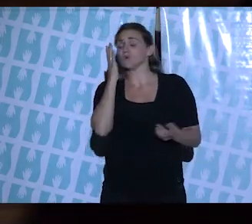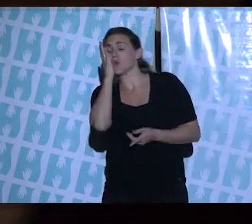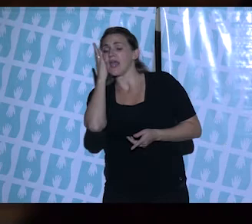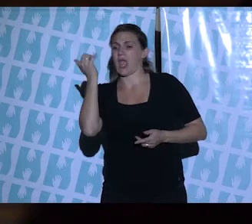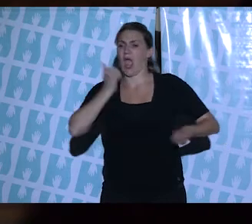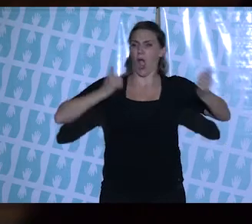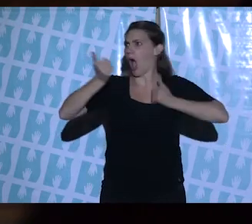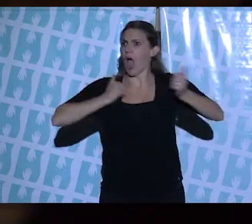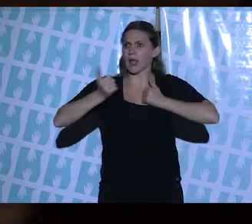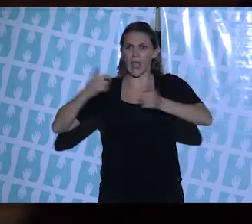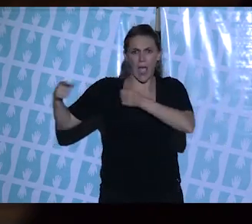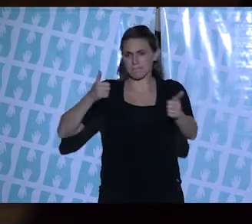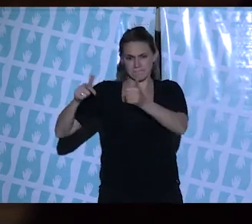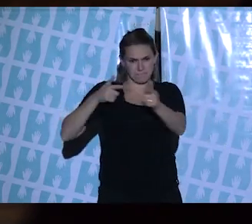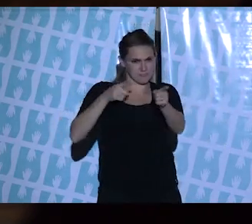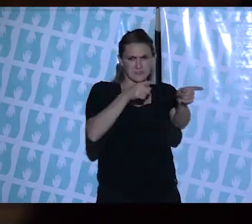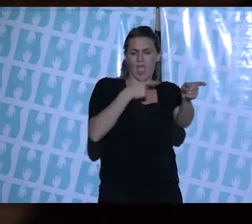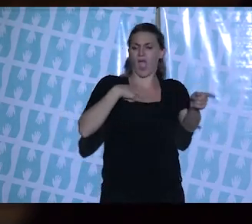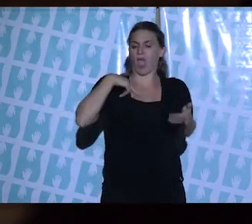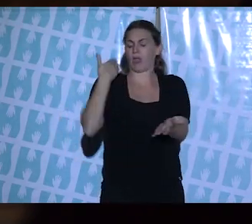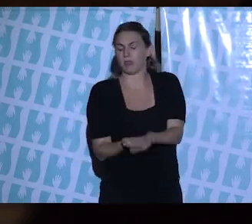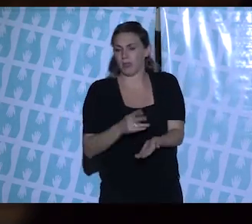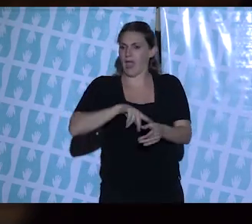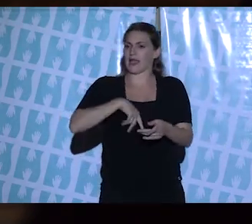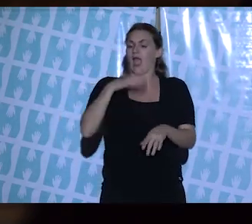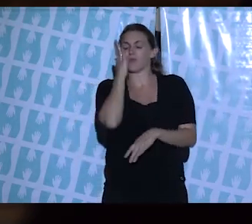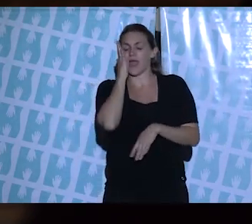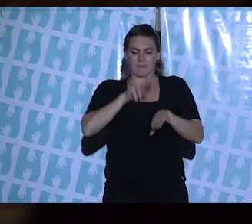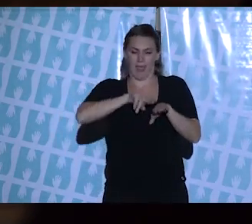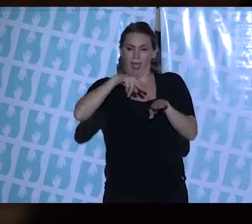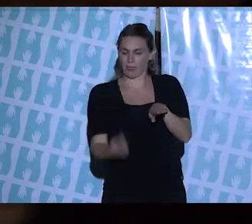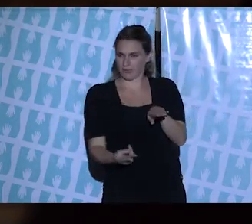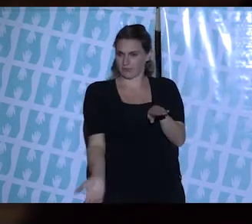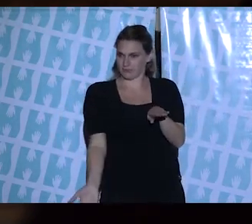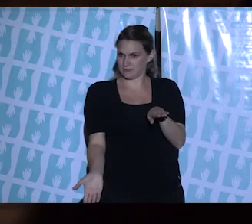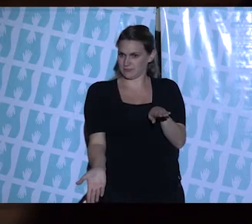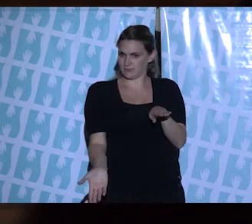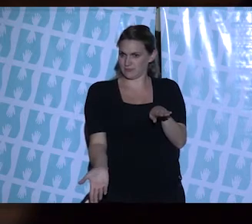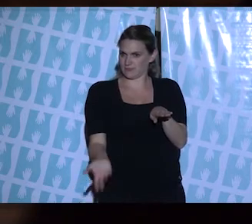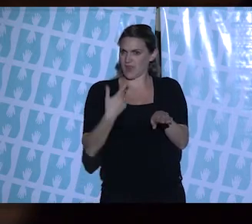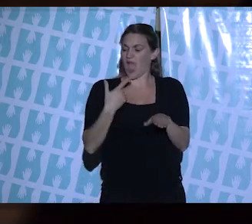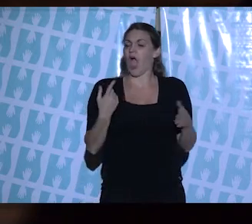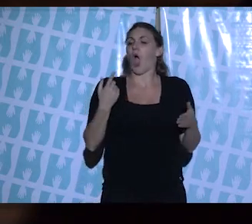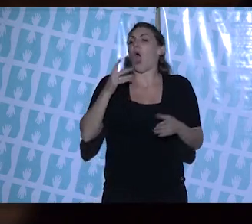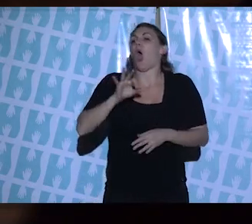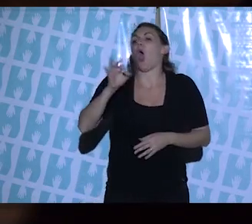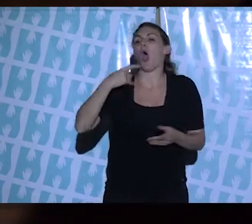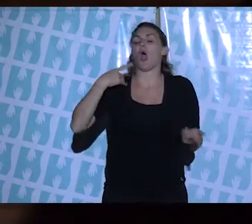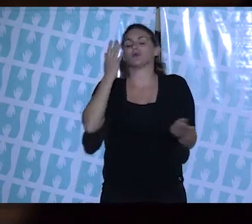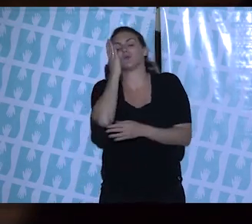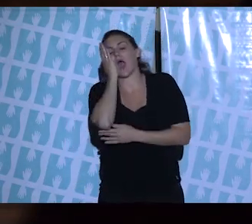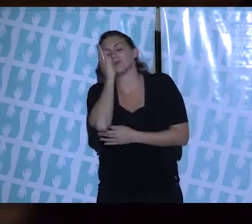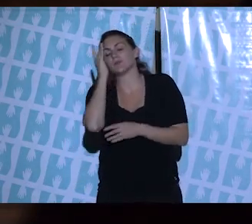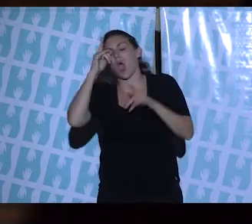y nos caemos de la cama porque hacemos como que corremos. Soñamos que nos estamos defendiendo de alguien que nos